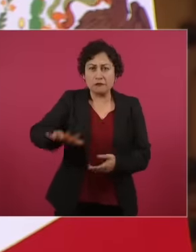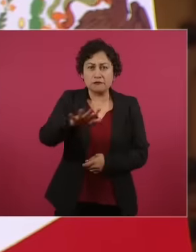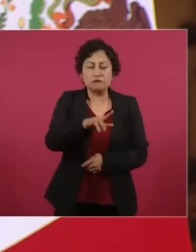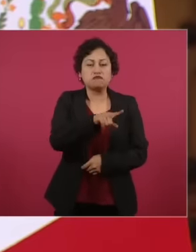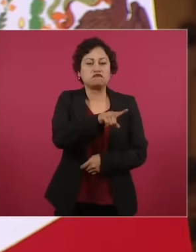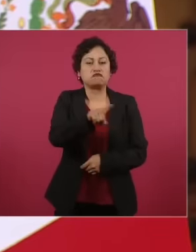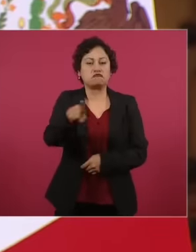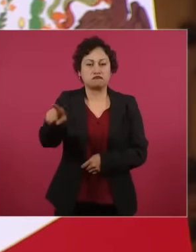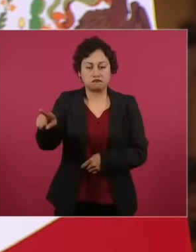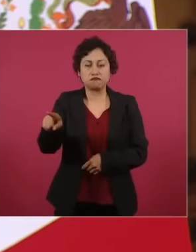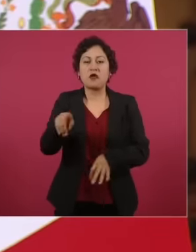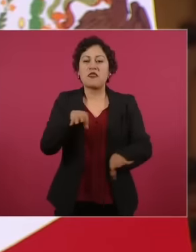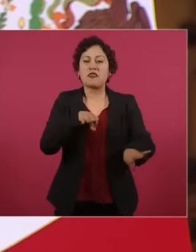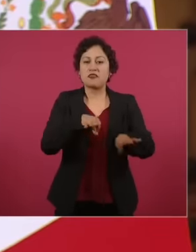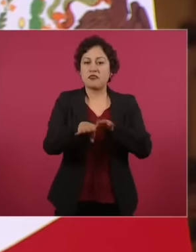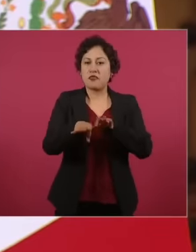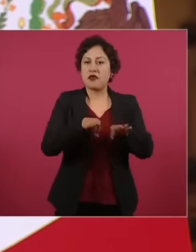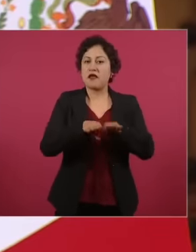trabajadores,